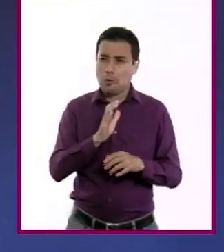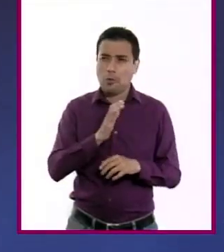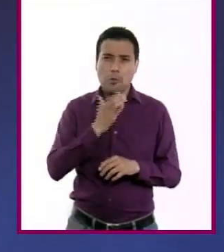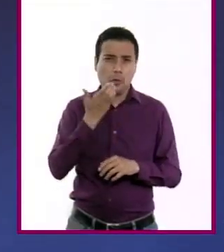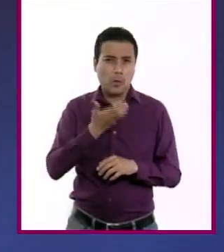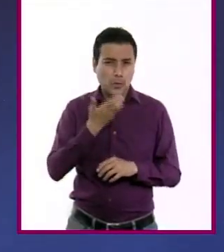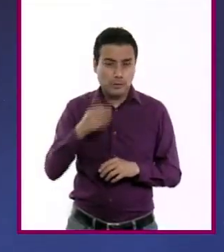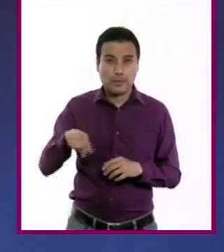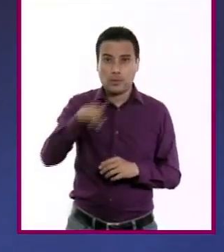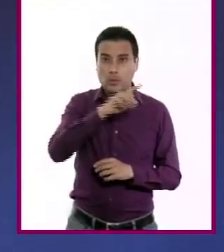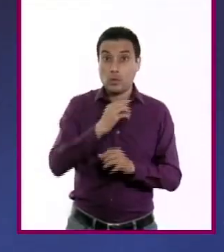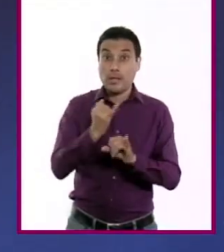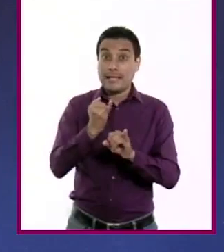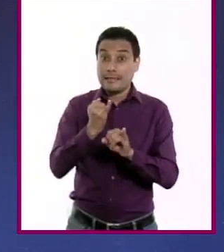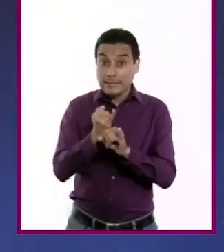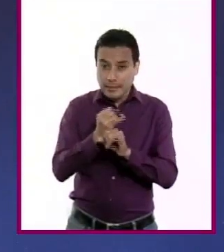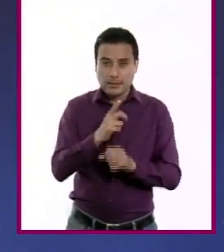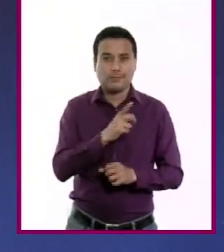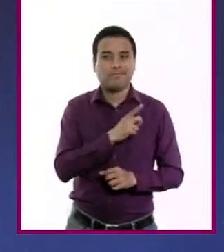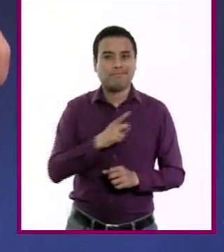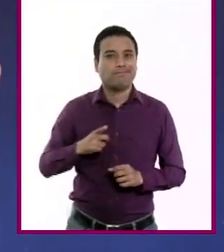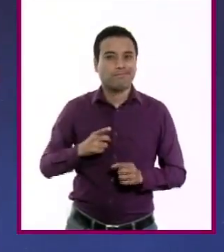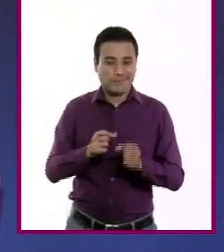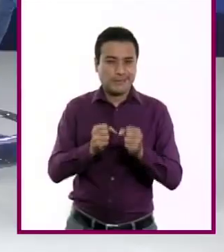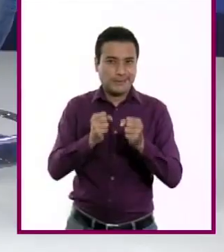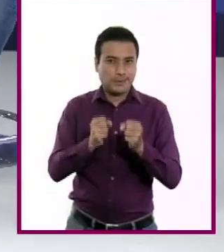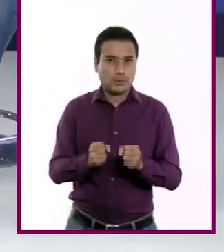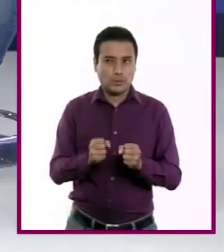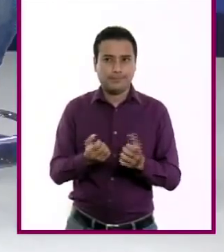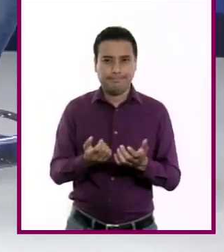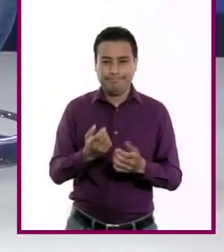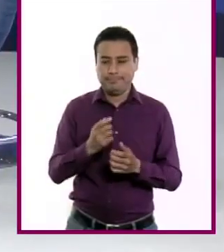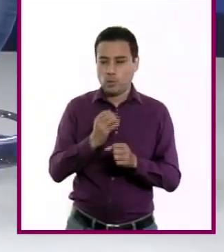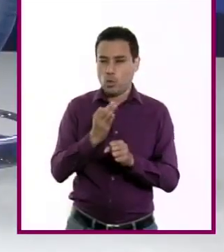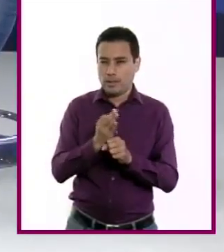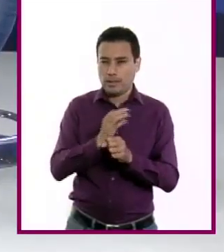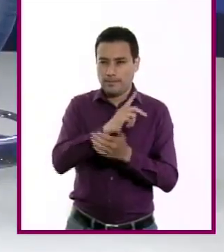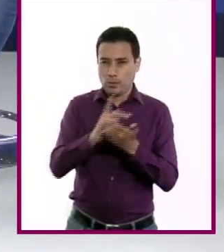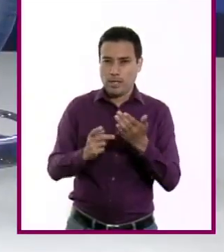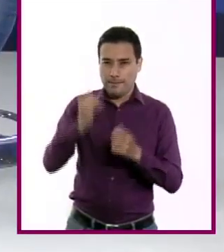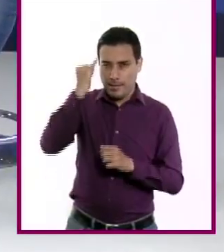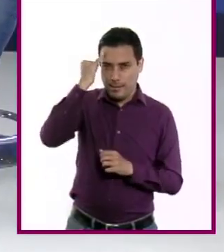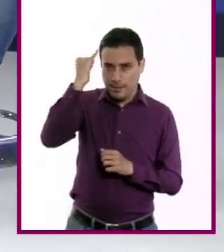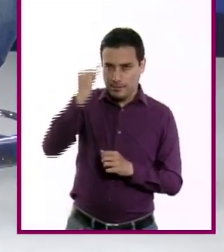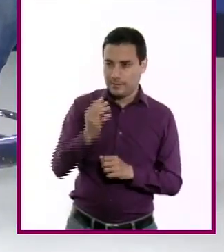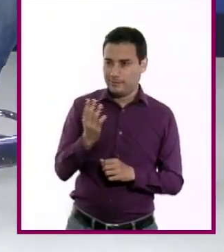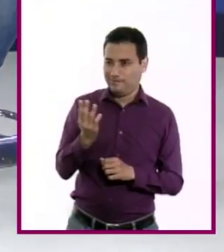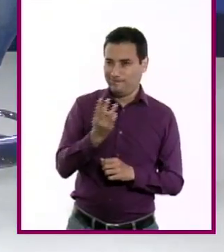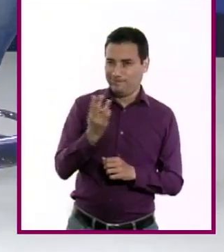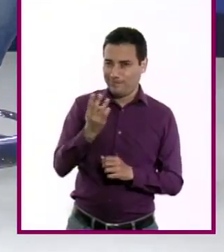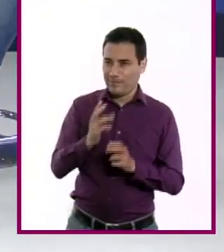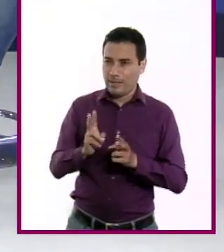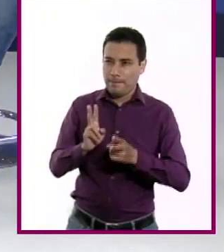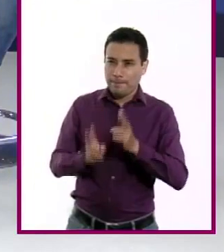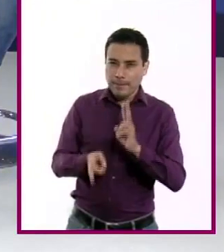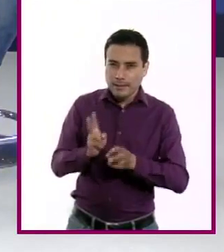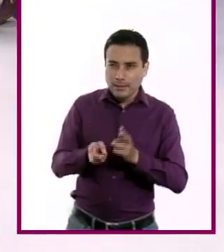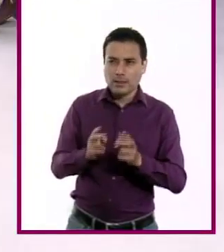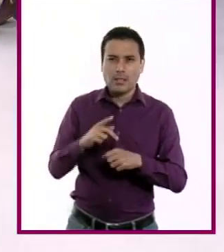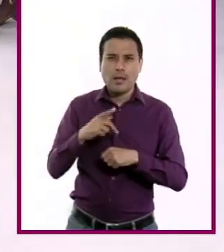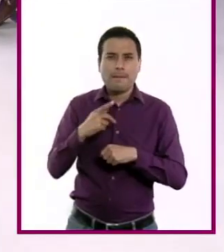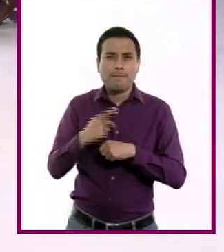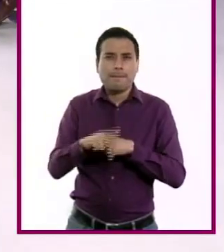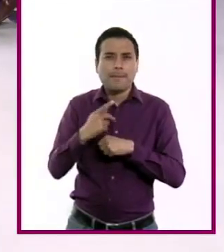un asunto básico y cotidiano. Estamos en Ingéniatelas, platicando con nuestros invitados sobre cuánto han crecido las